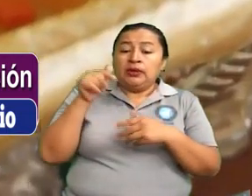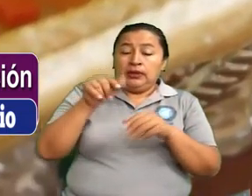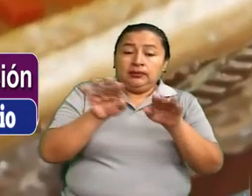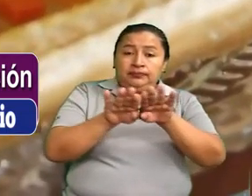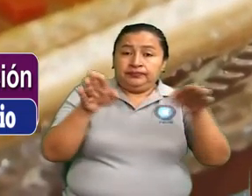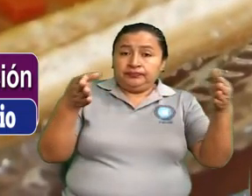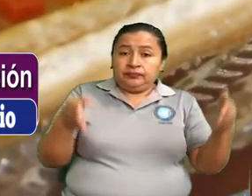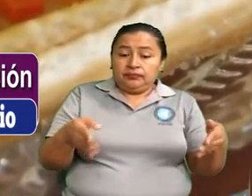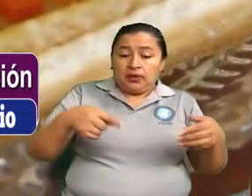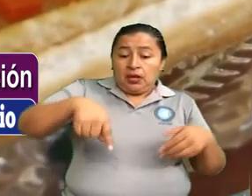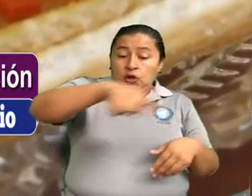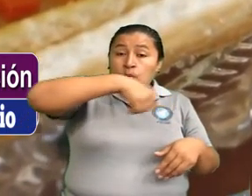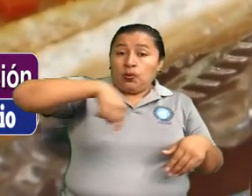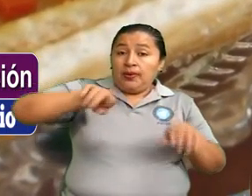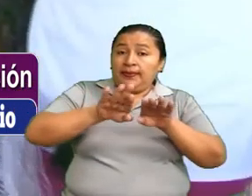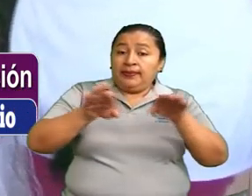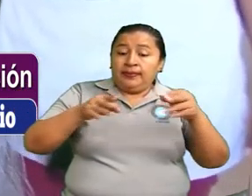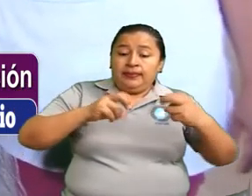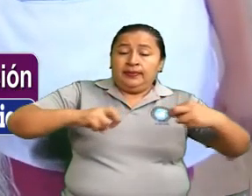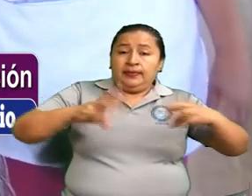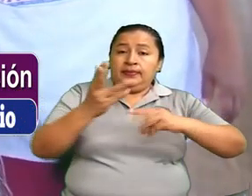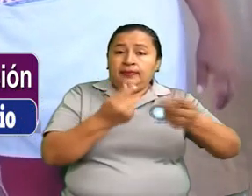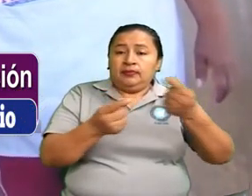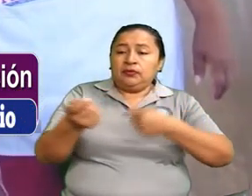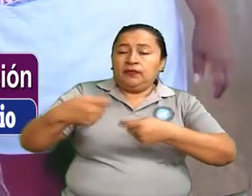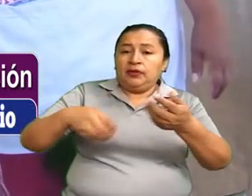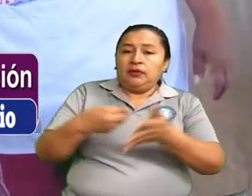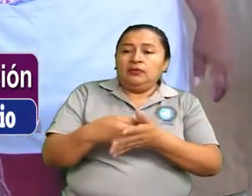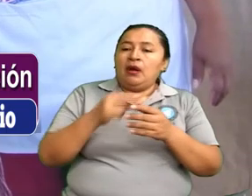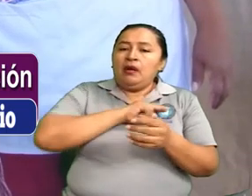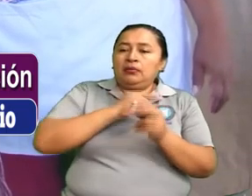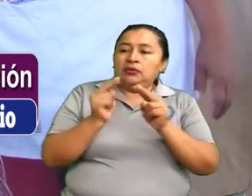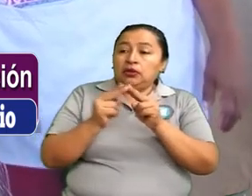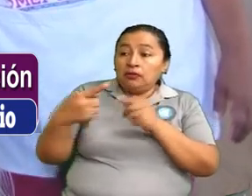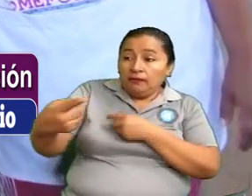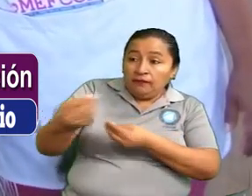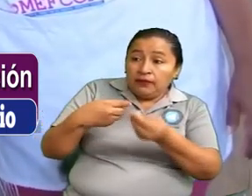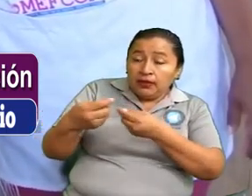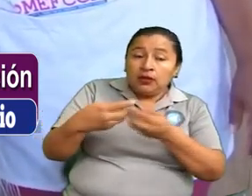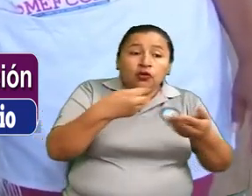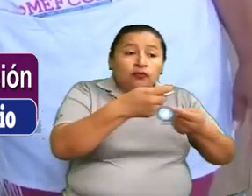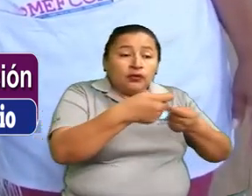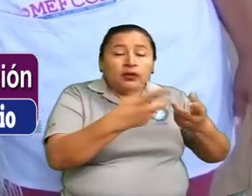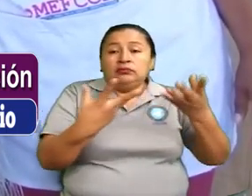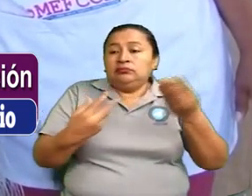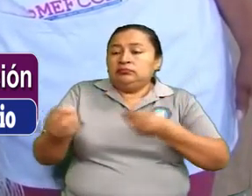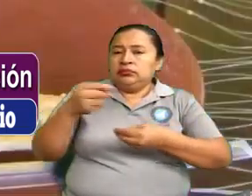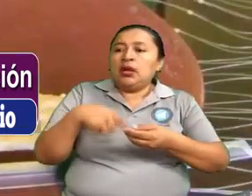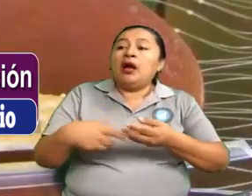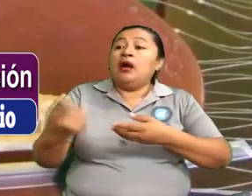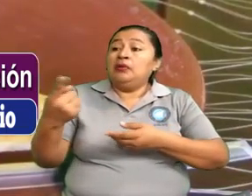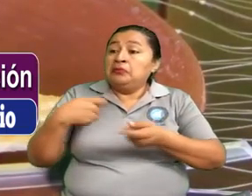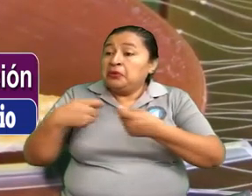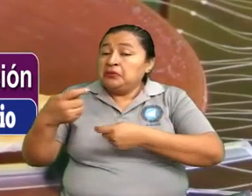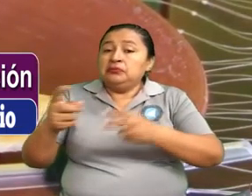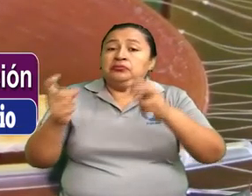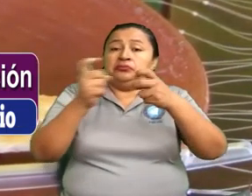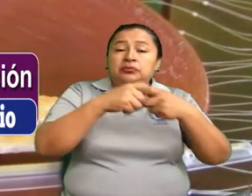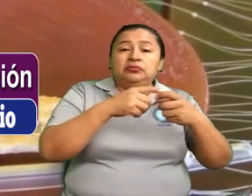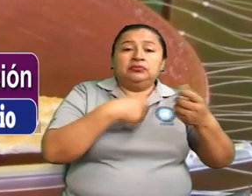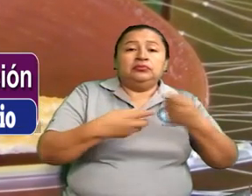¿no? Las ruedas de negocio, algunos de ellos establecen vinculación directa, es decir, unos producen una cuestión, los otros lo enlazan con